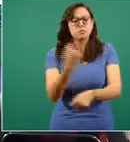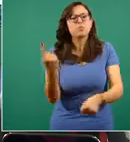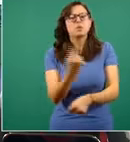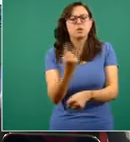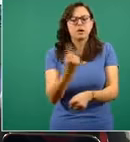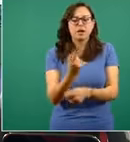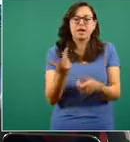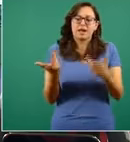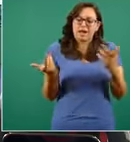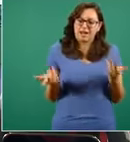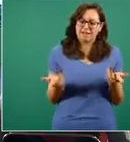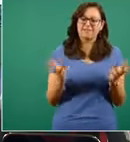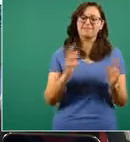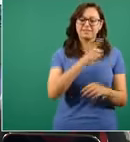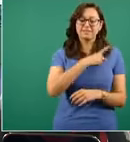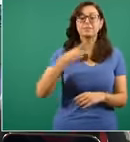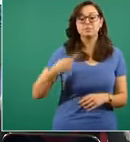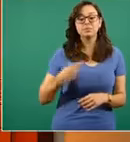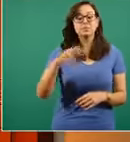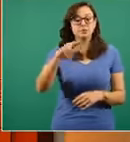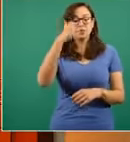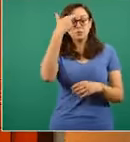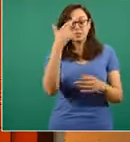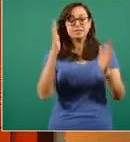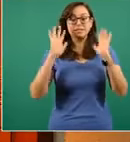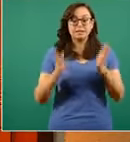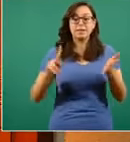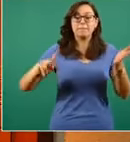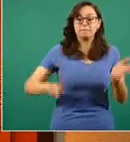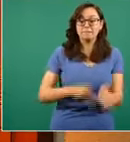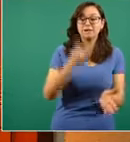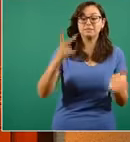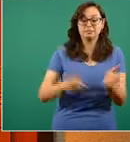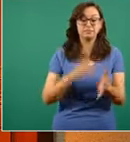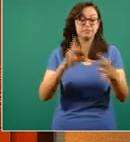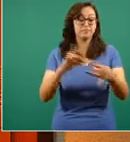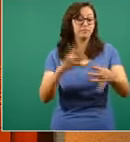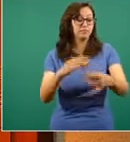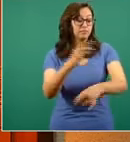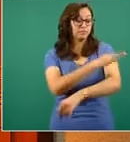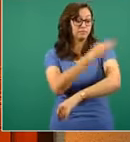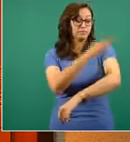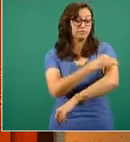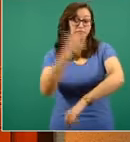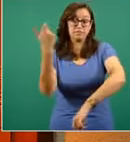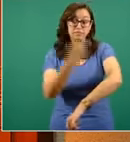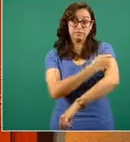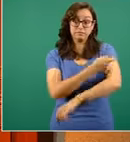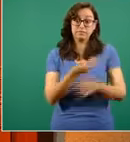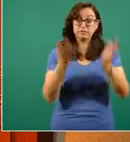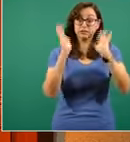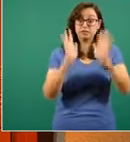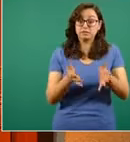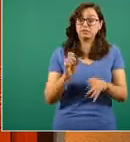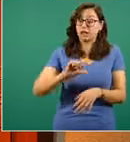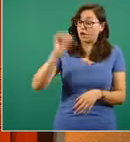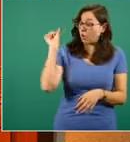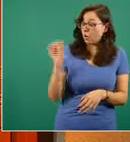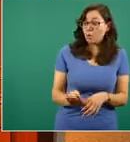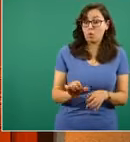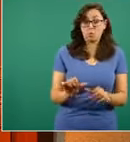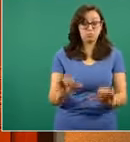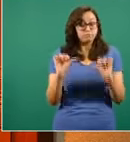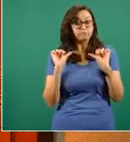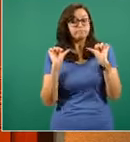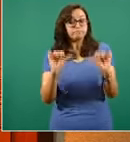y se ha comentado mucho también en esta conferencia, que una persona no alcanza la efectividad ni el grado de inmunidad que se requiere para evitar